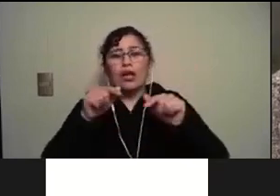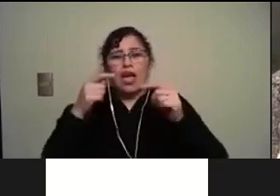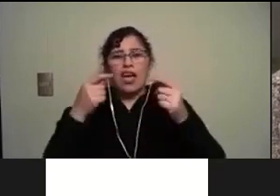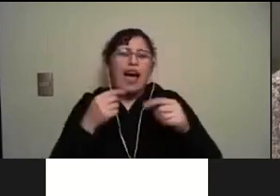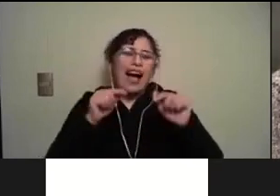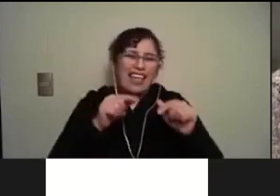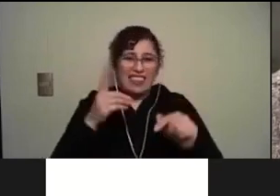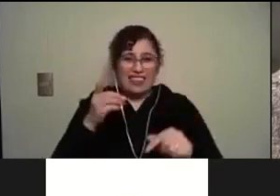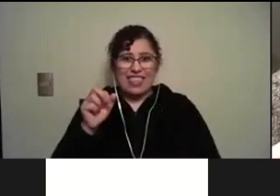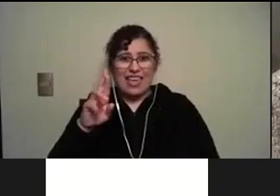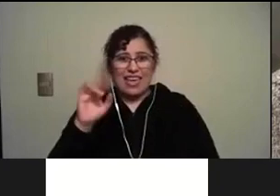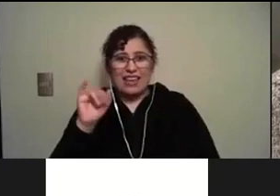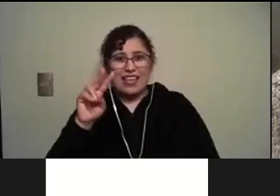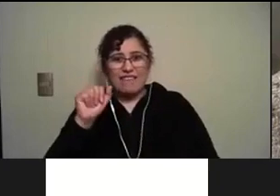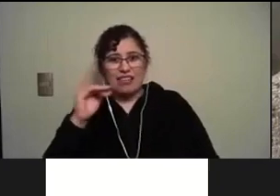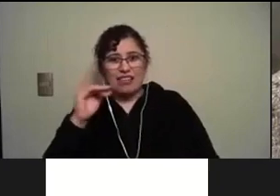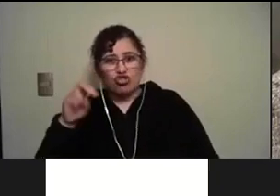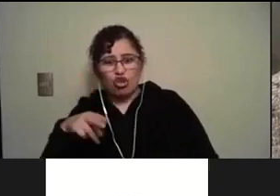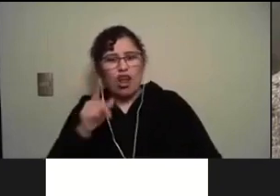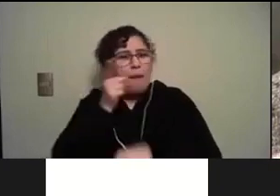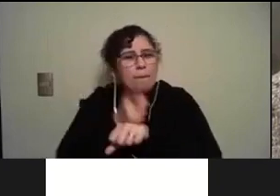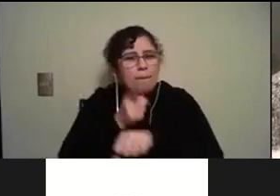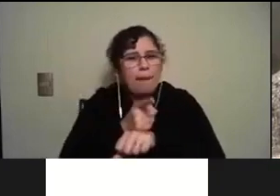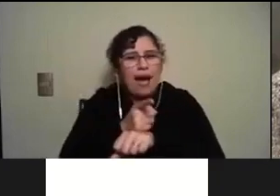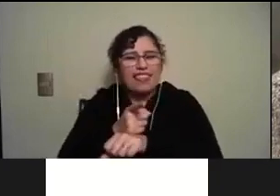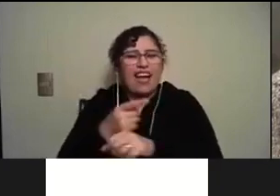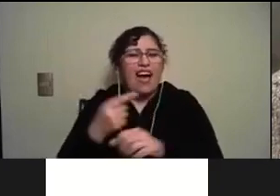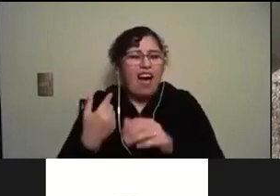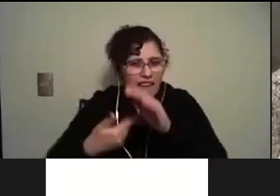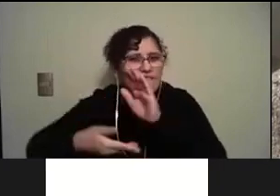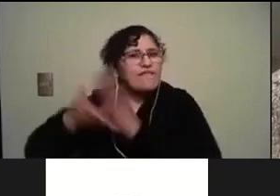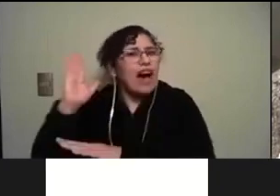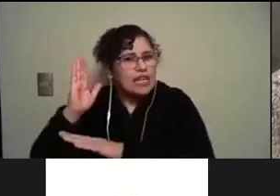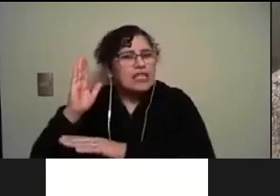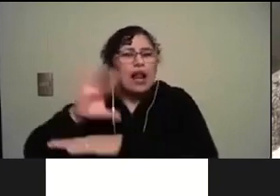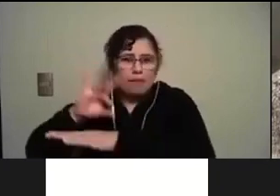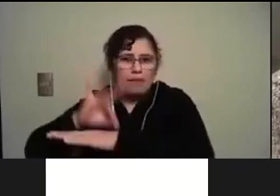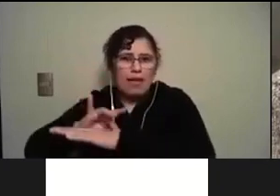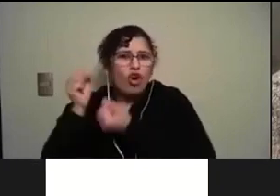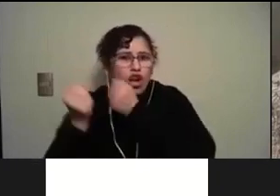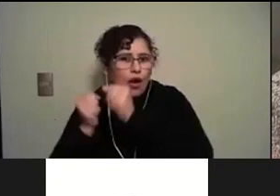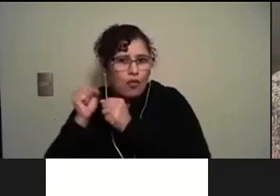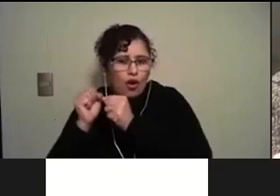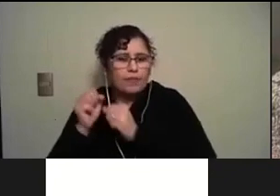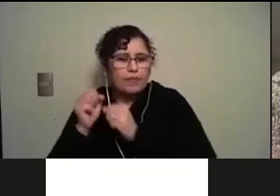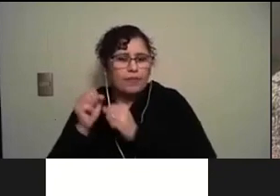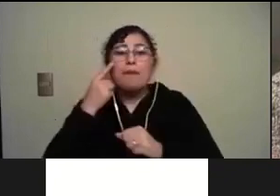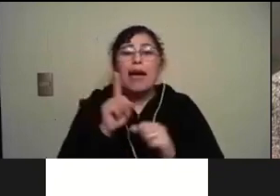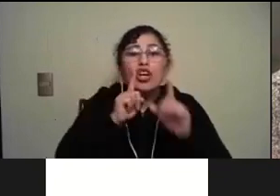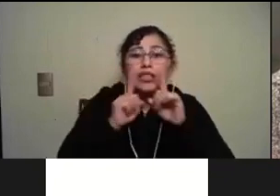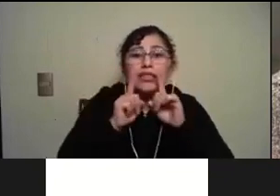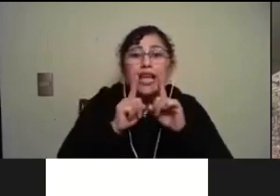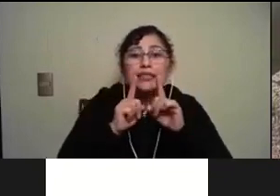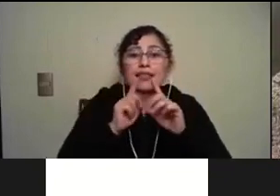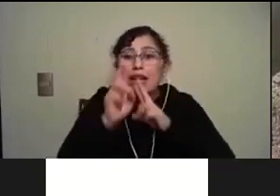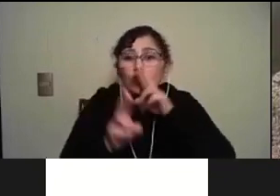diagnóstica, ya, y usted coloca los resultados del test. Usted no va a diagnosticar, pero coloca los resultados del test y agrega otras cosas más